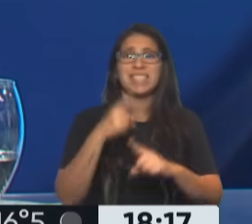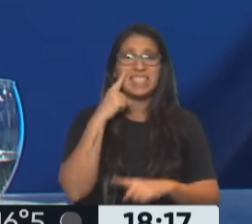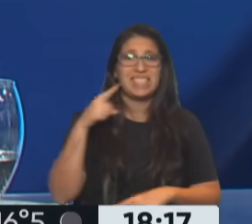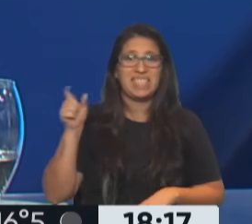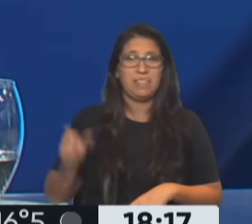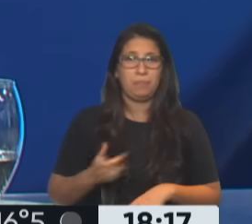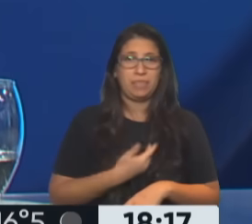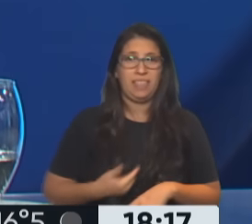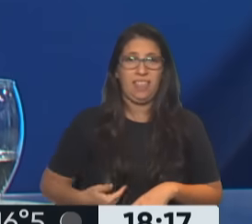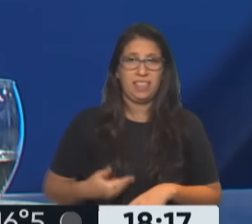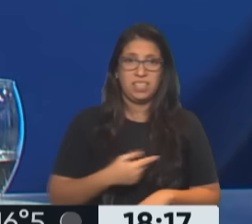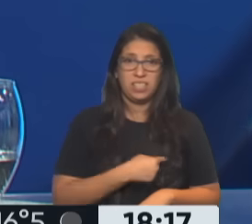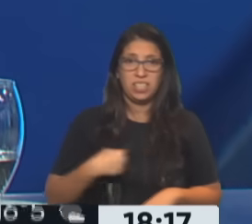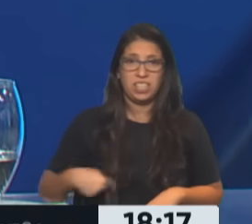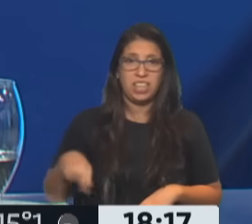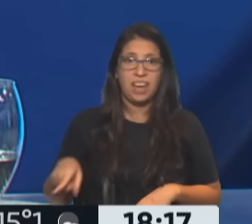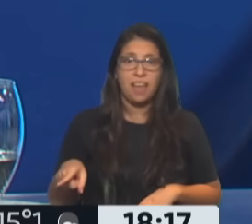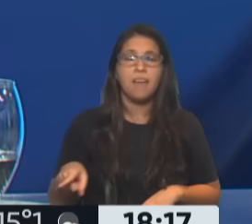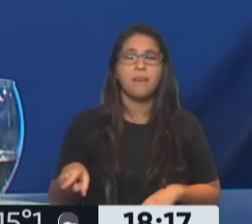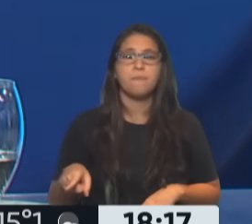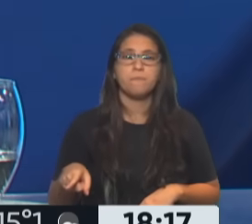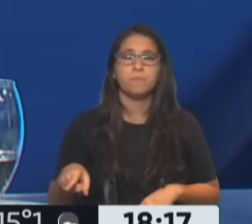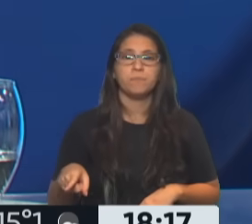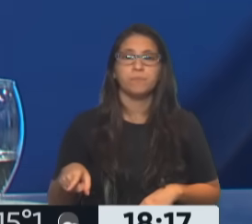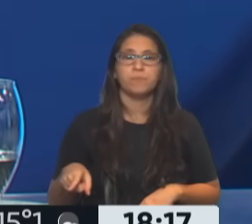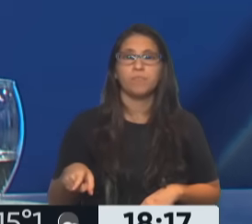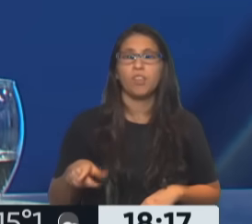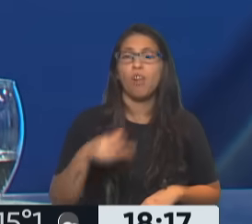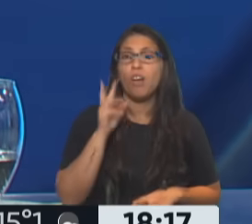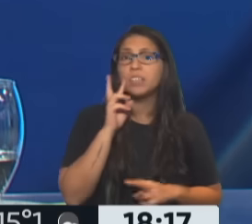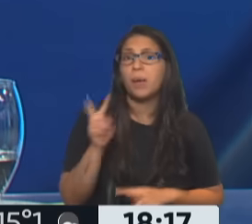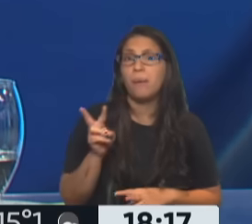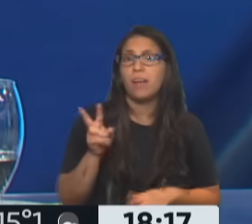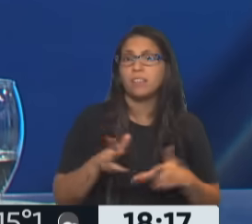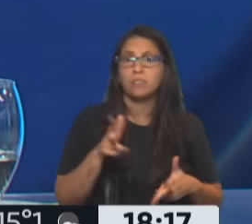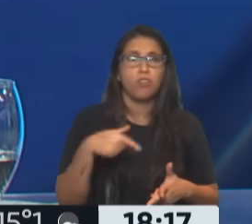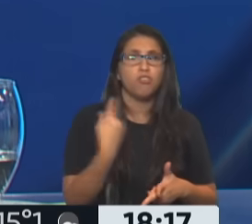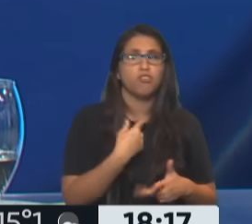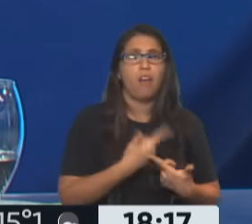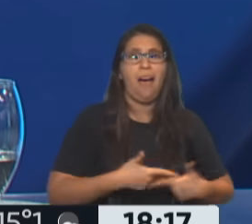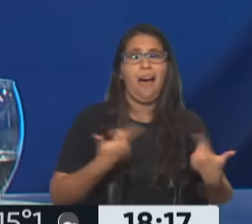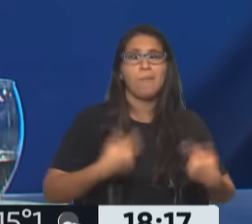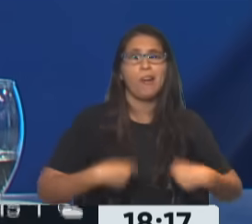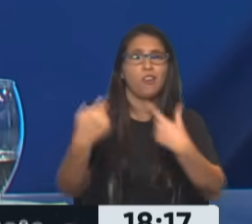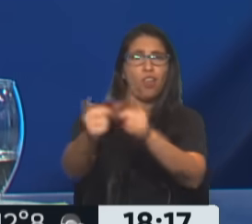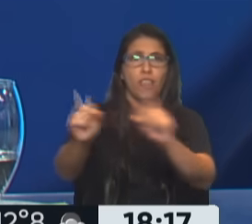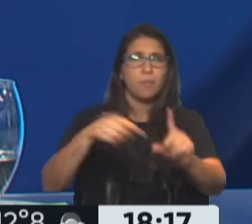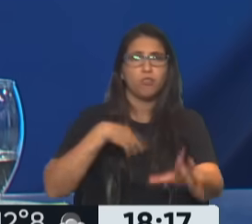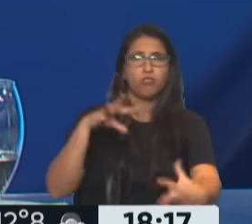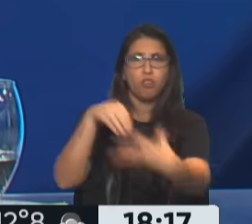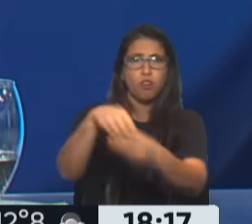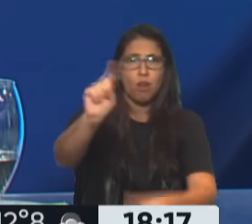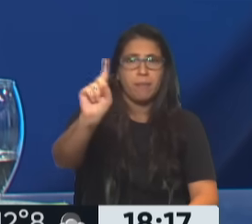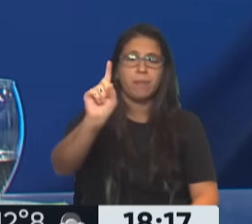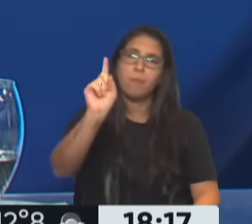no, al menos discursivamente, ¿no? Lo que remarcan es no enviamos armas, no tenemos interferencia, pero bueno,